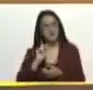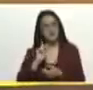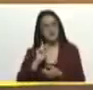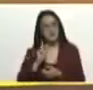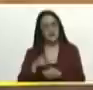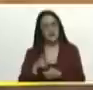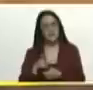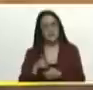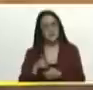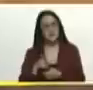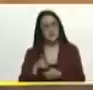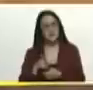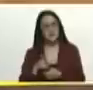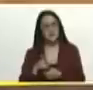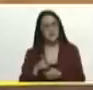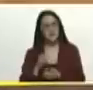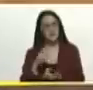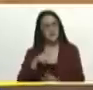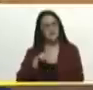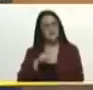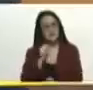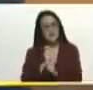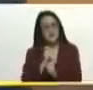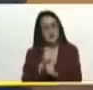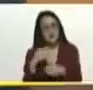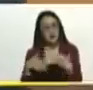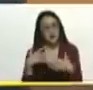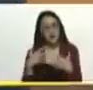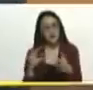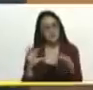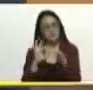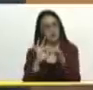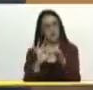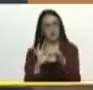que necesita trabajar como si fuese un bloque.